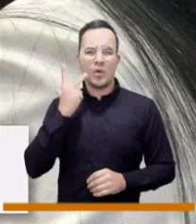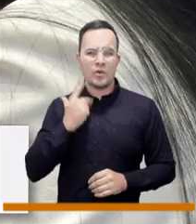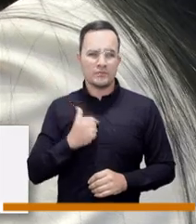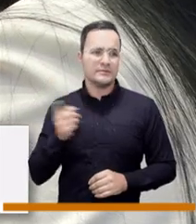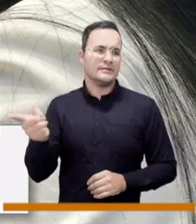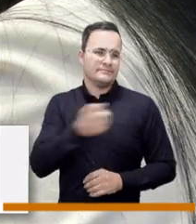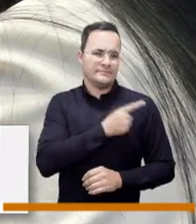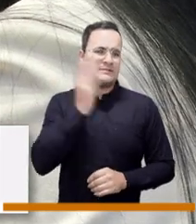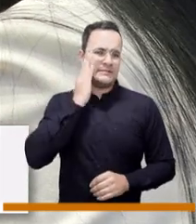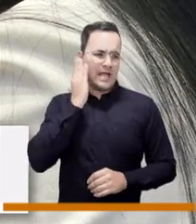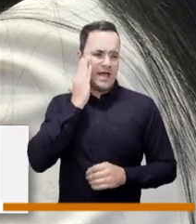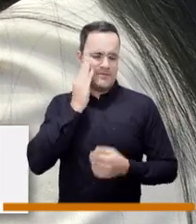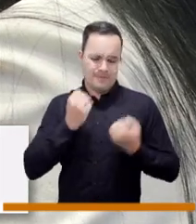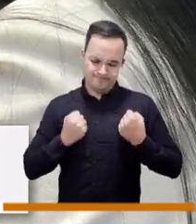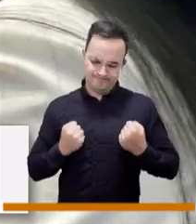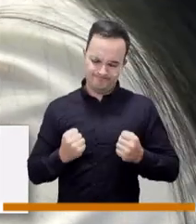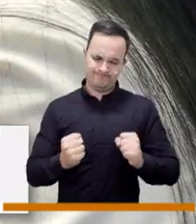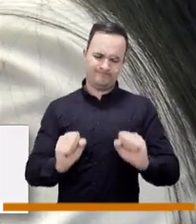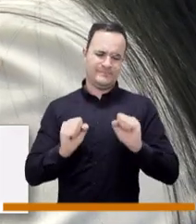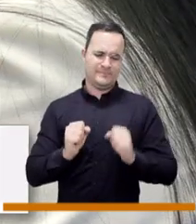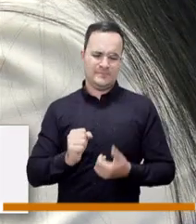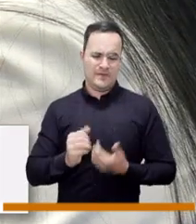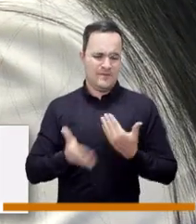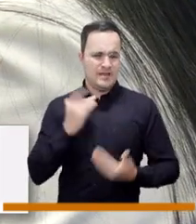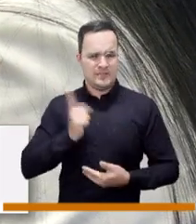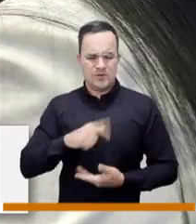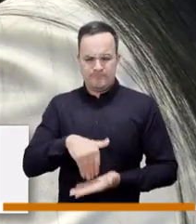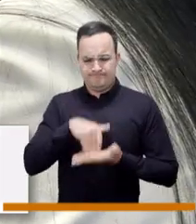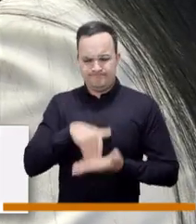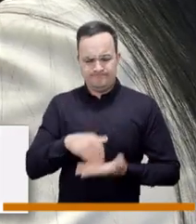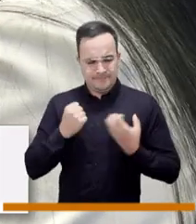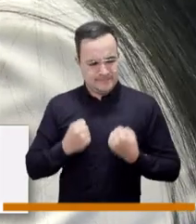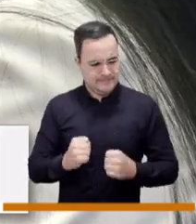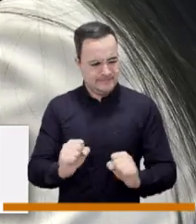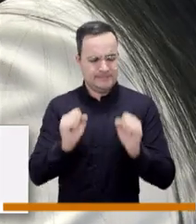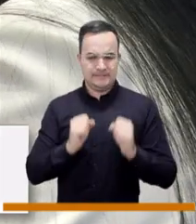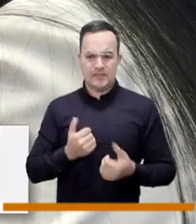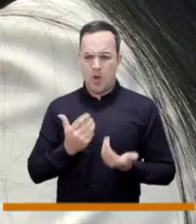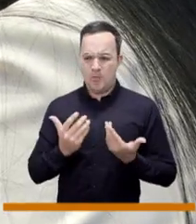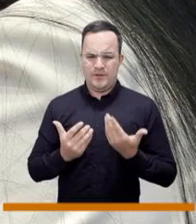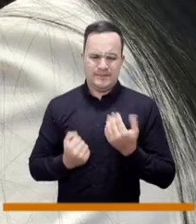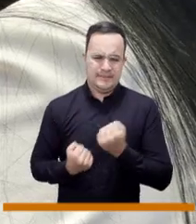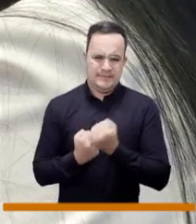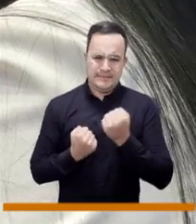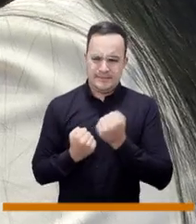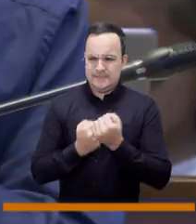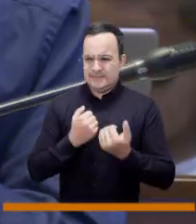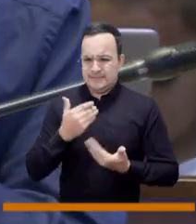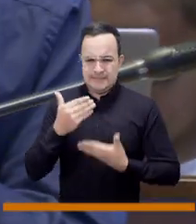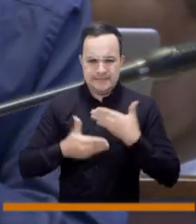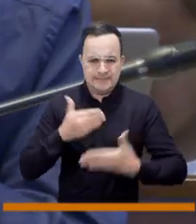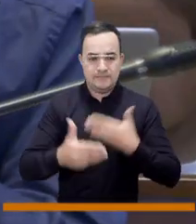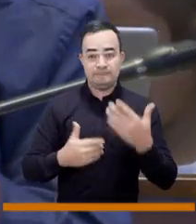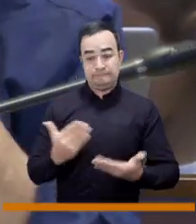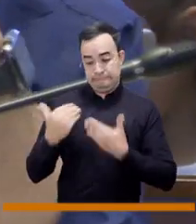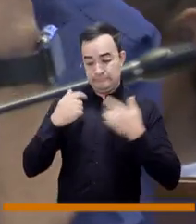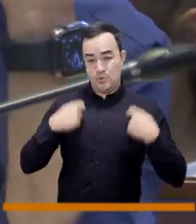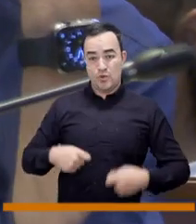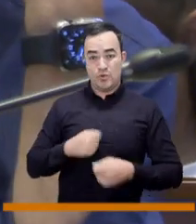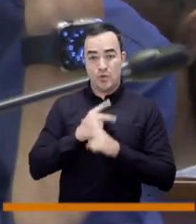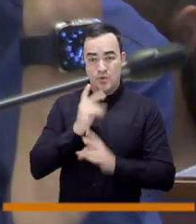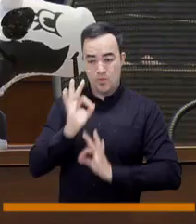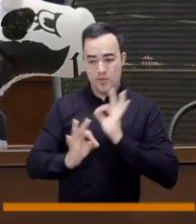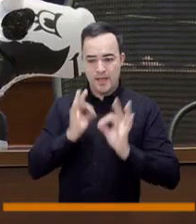batallamos con esta condición sabemos las los retos a los que nos enfrentamos cada día es preponderante el